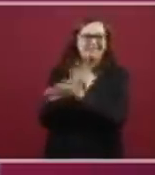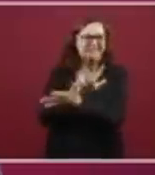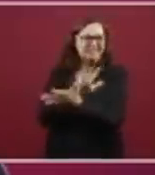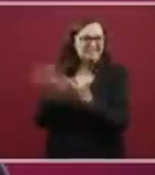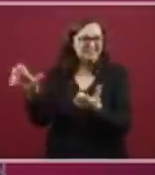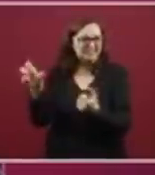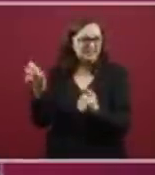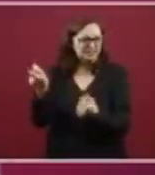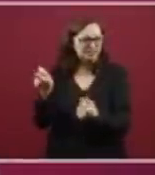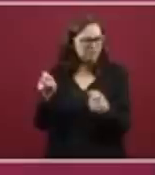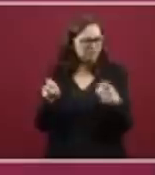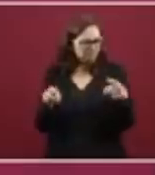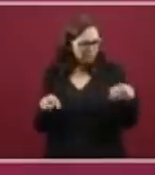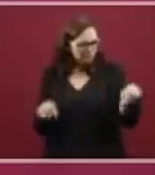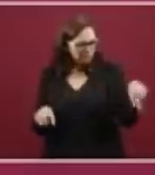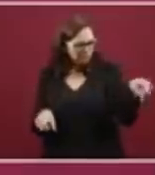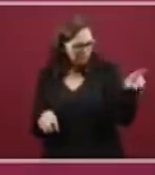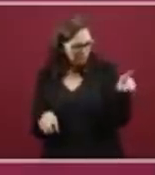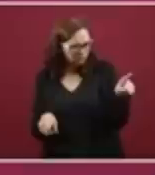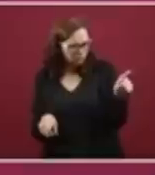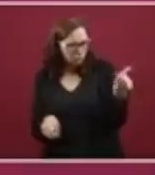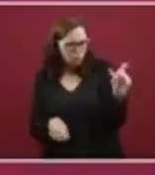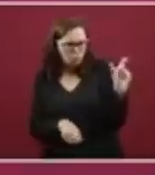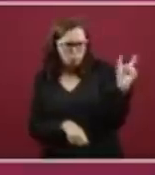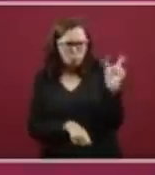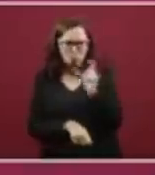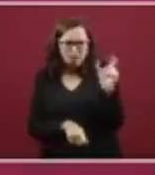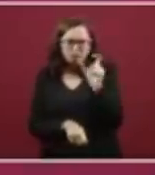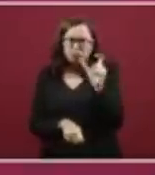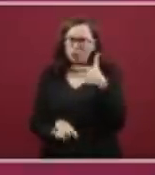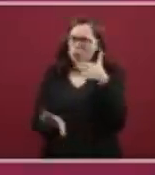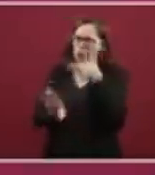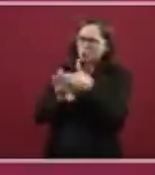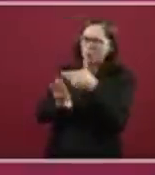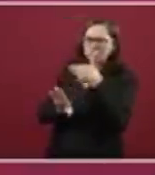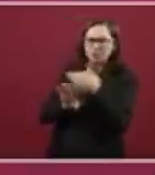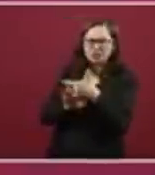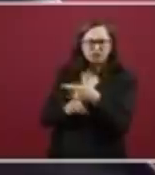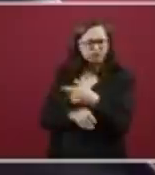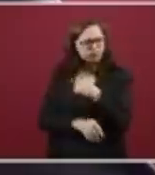del lago Nabor Carrillo?